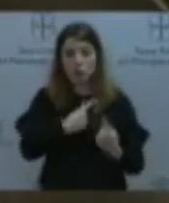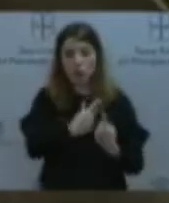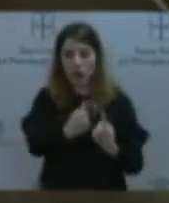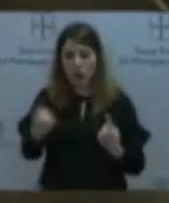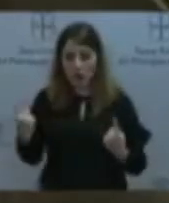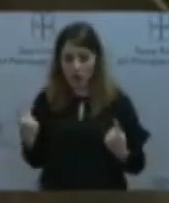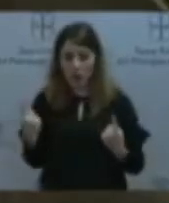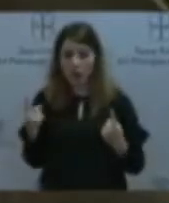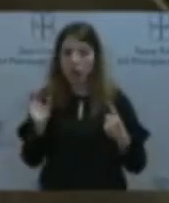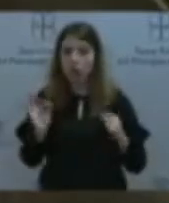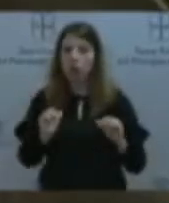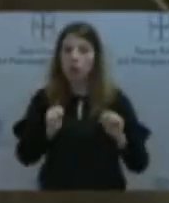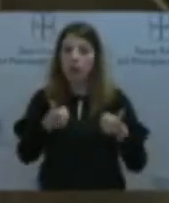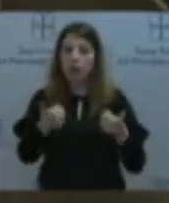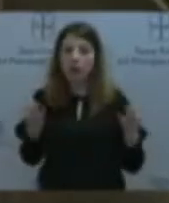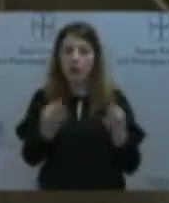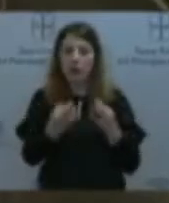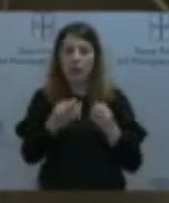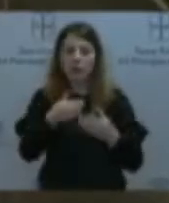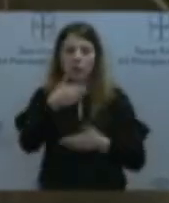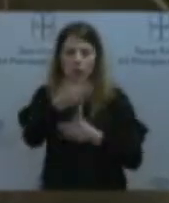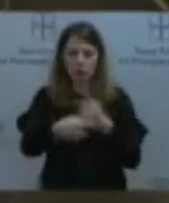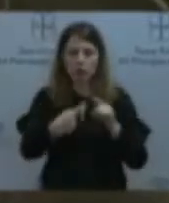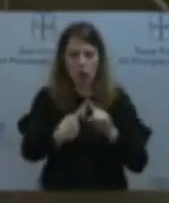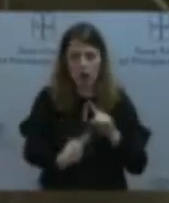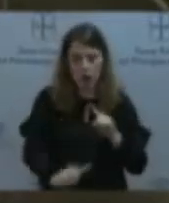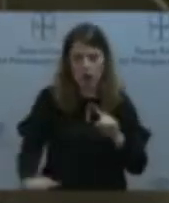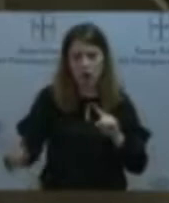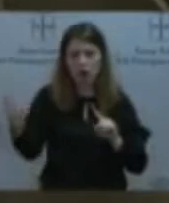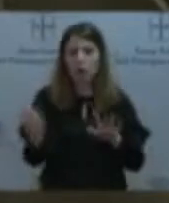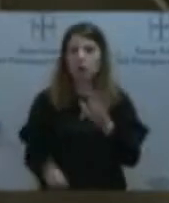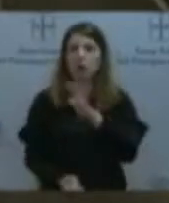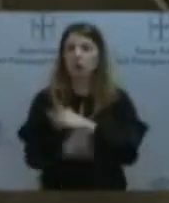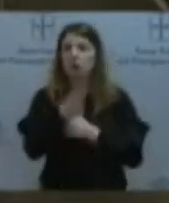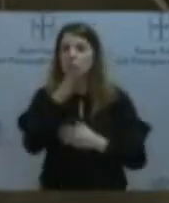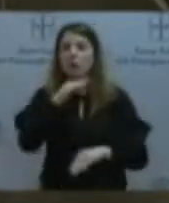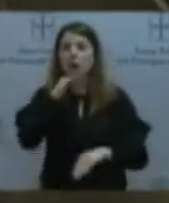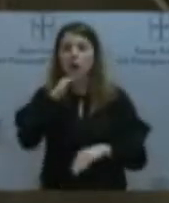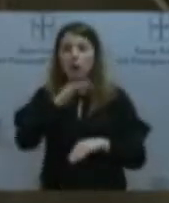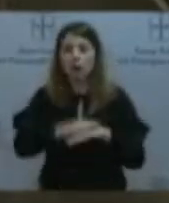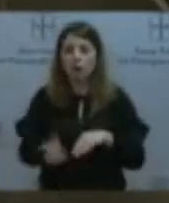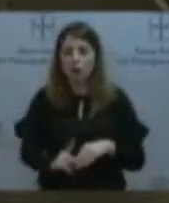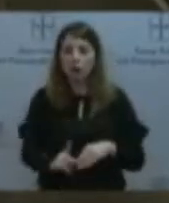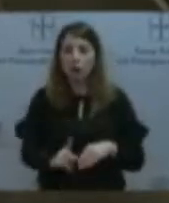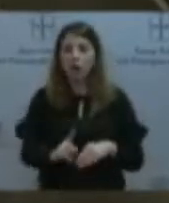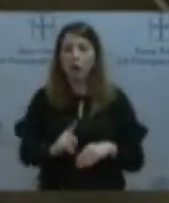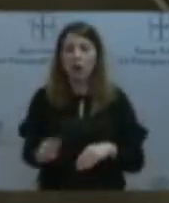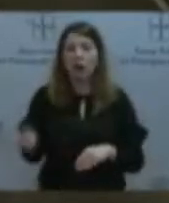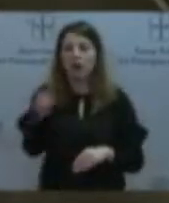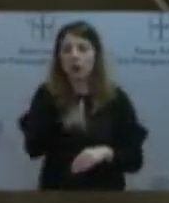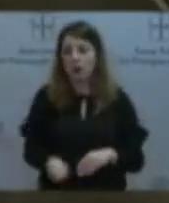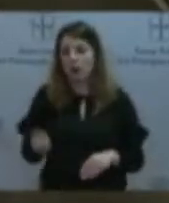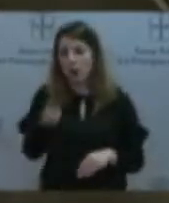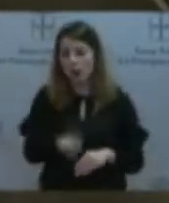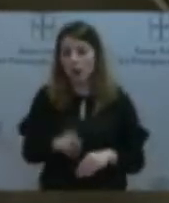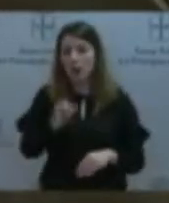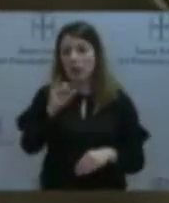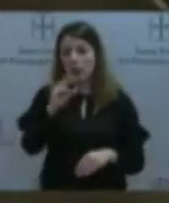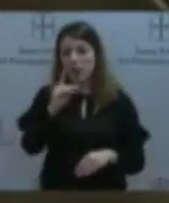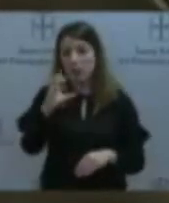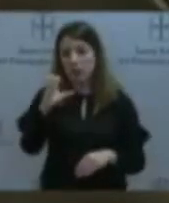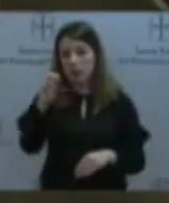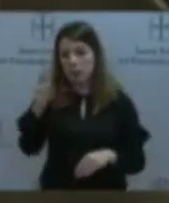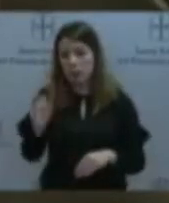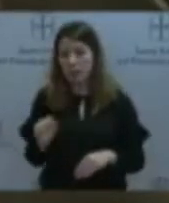proceso originado por el cumplimiento defectuoso de forma reiterada por parte del IDEPA a esta solicitud de información y